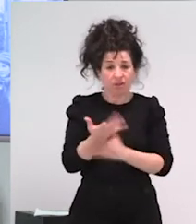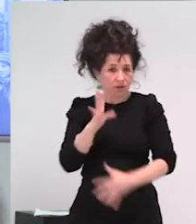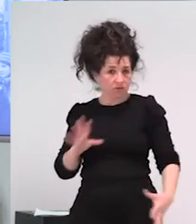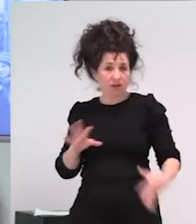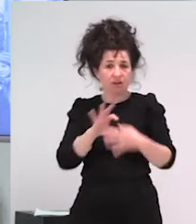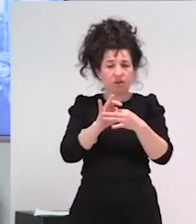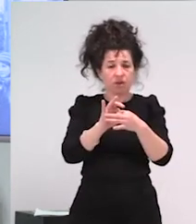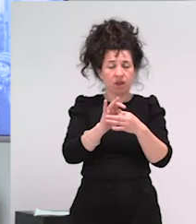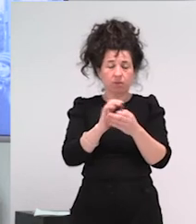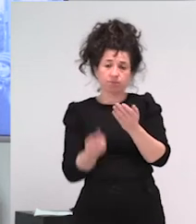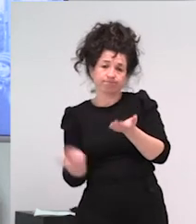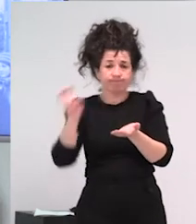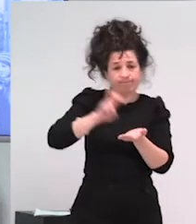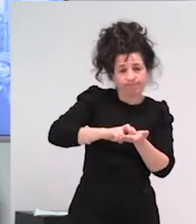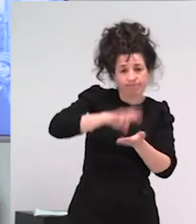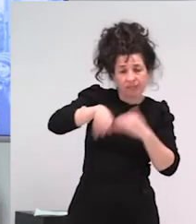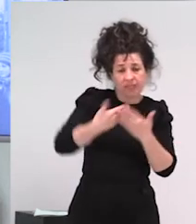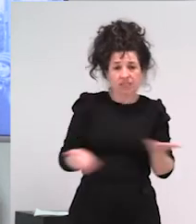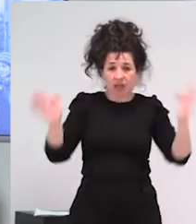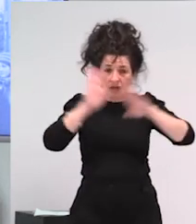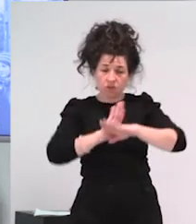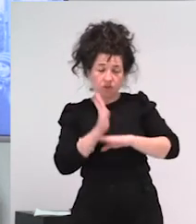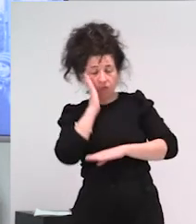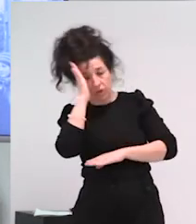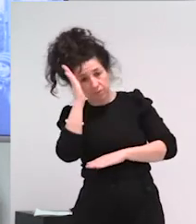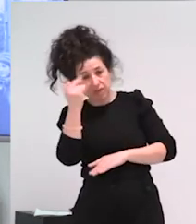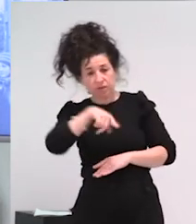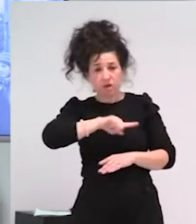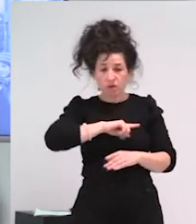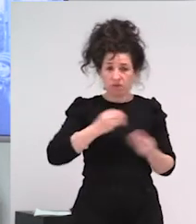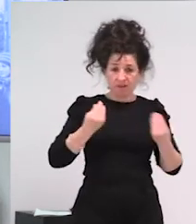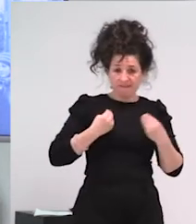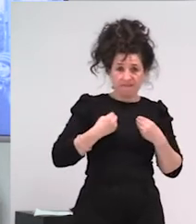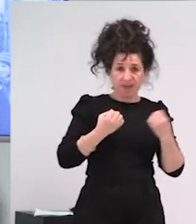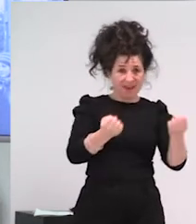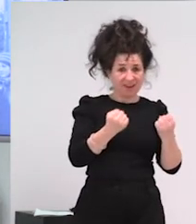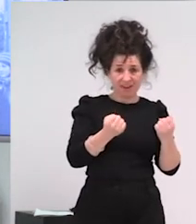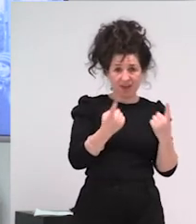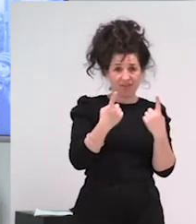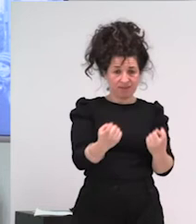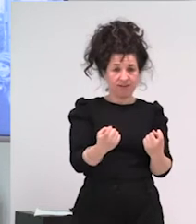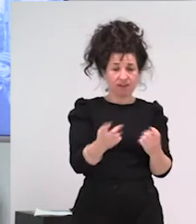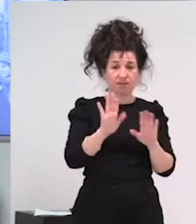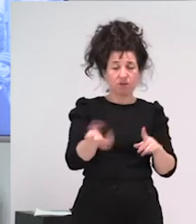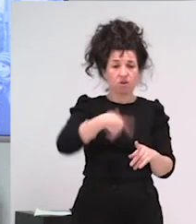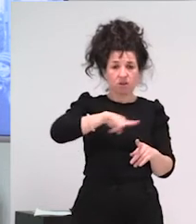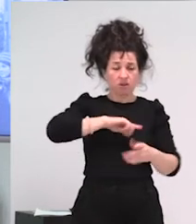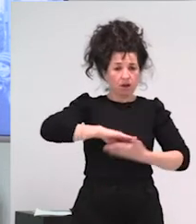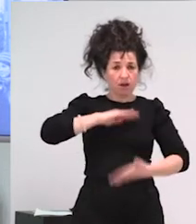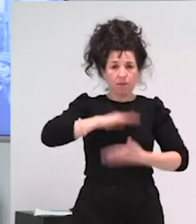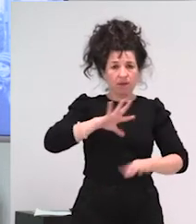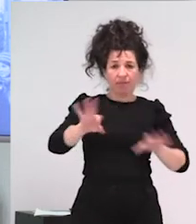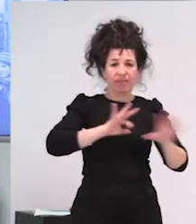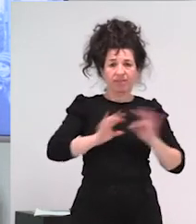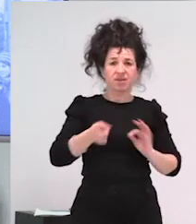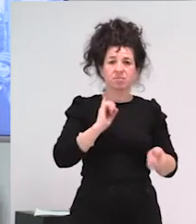que nos levantamos hasta que nos vamos a dormir, nuestra vida está atravesada por la energía, pero nosotras no tenemos ninguna capacidad de